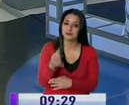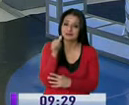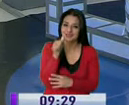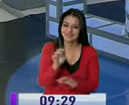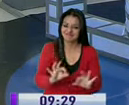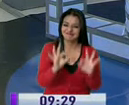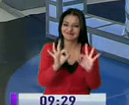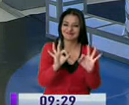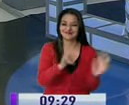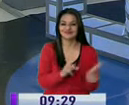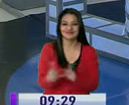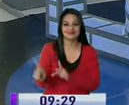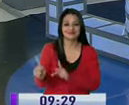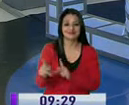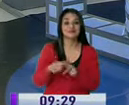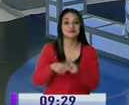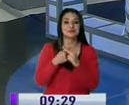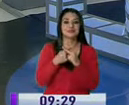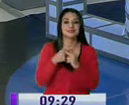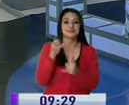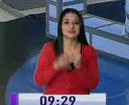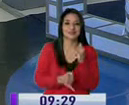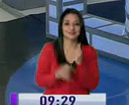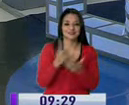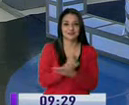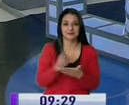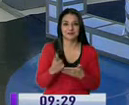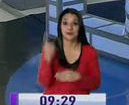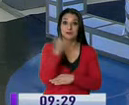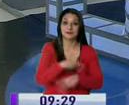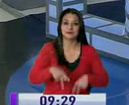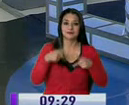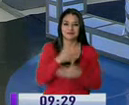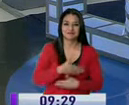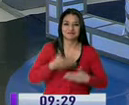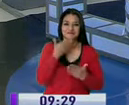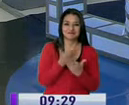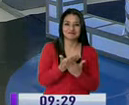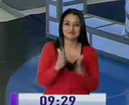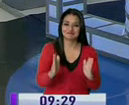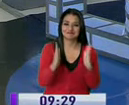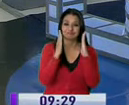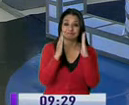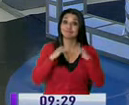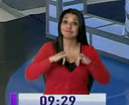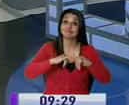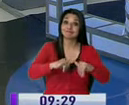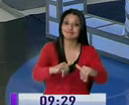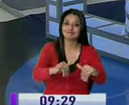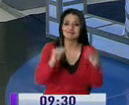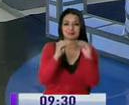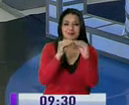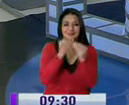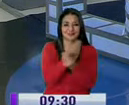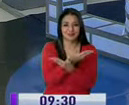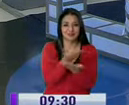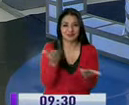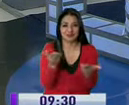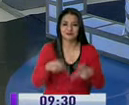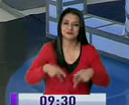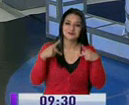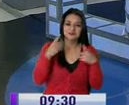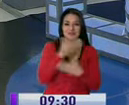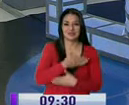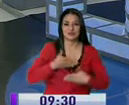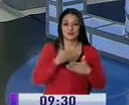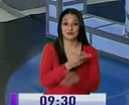esté preparado para ya empezar el fin de semana. A vivir un día a la vez, gracias vecinos y amigos. Sí, en TVC hay mucho para compartir, vivir y disfrutar. Bien,